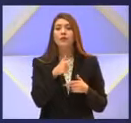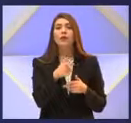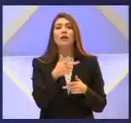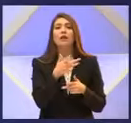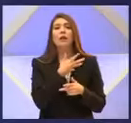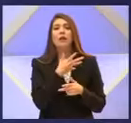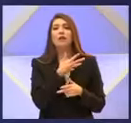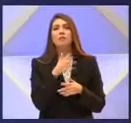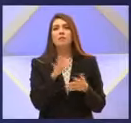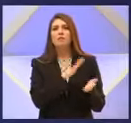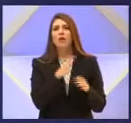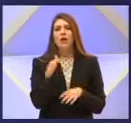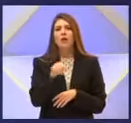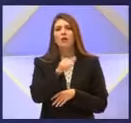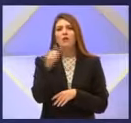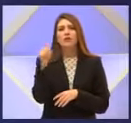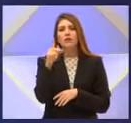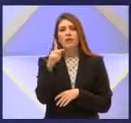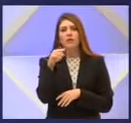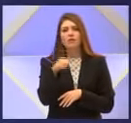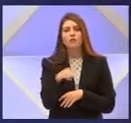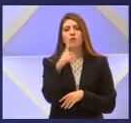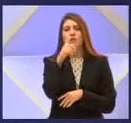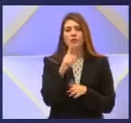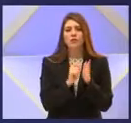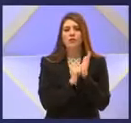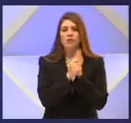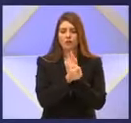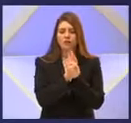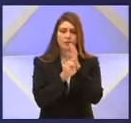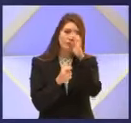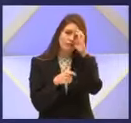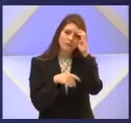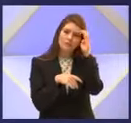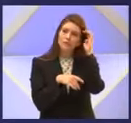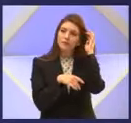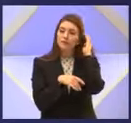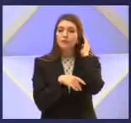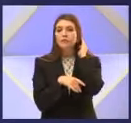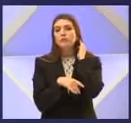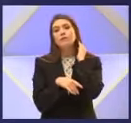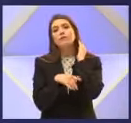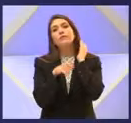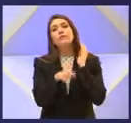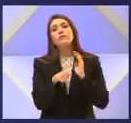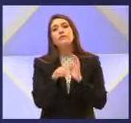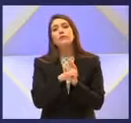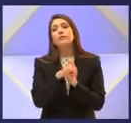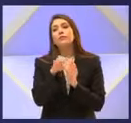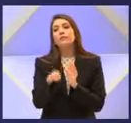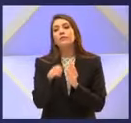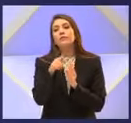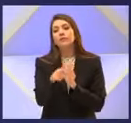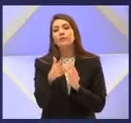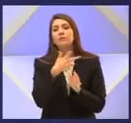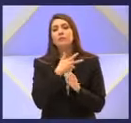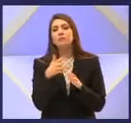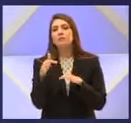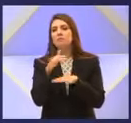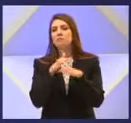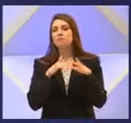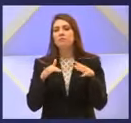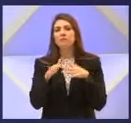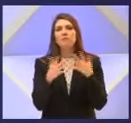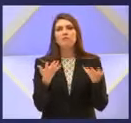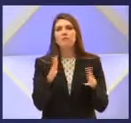kilómetros por segundo un satélite cuando expuesto en una órbita de transferencia en su perigeo anda con una velocidad de